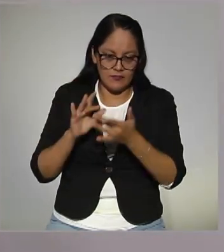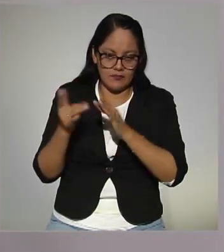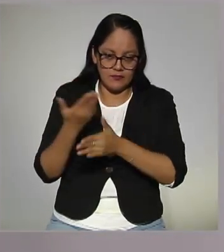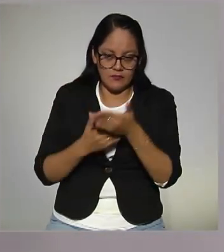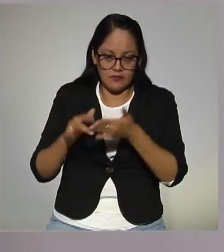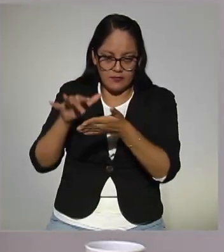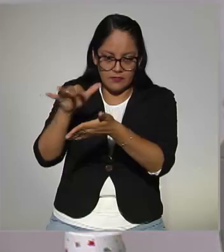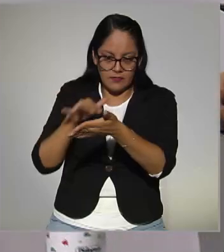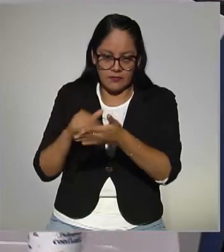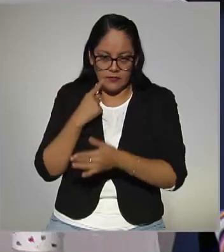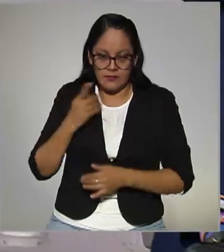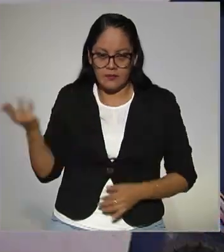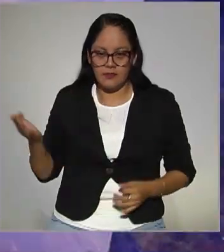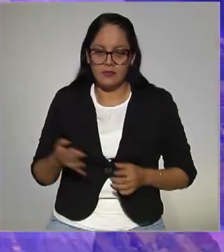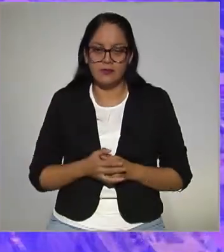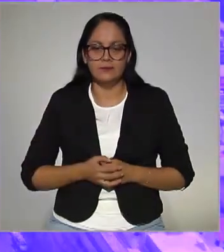redes.